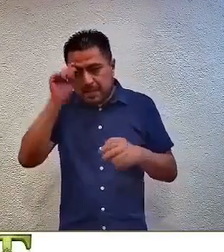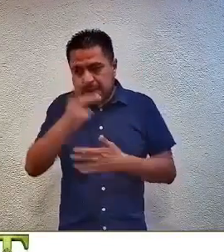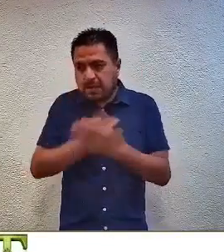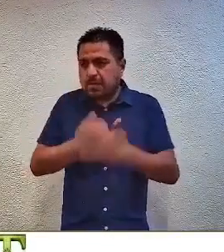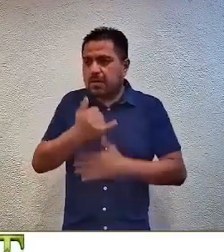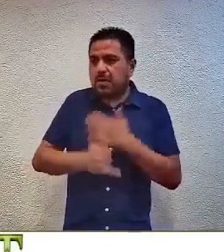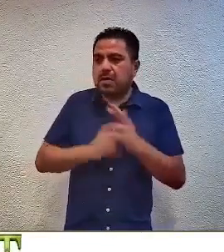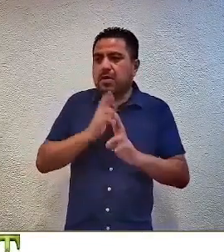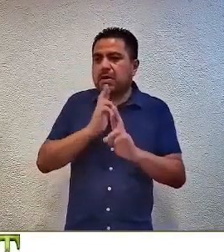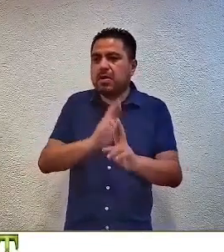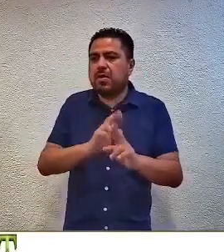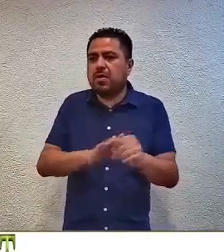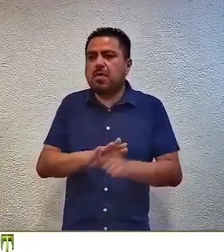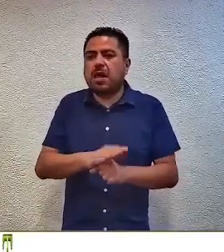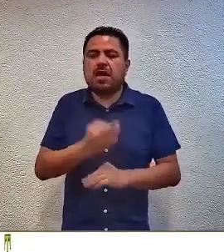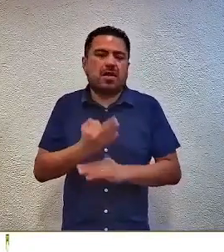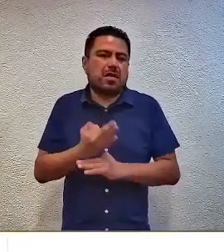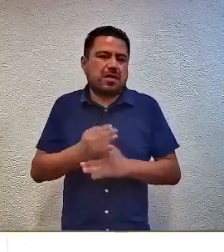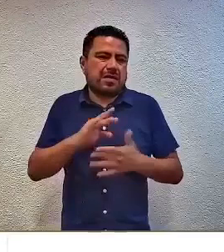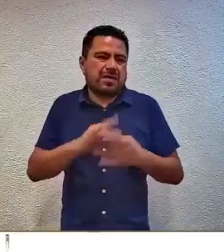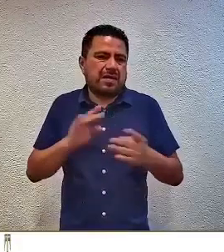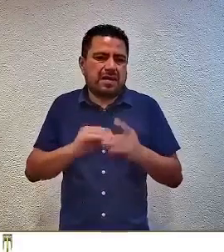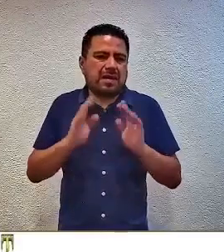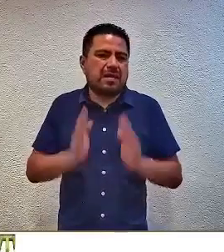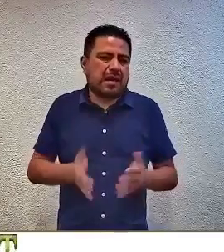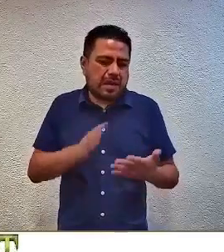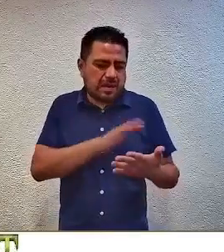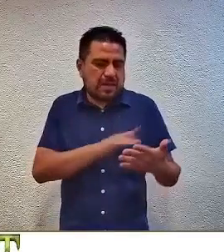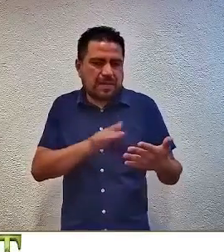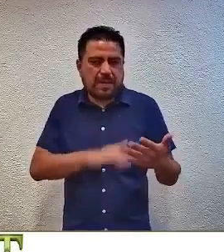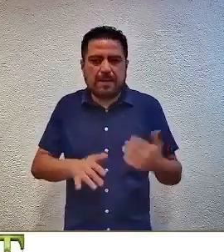de resolución del que se ha dado cuenta.